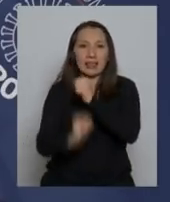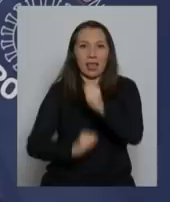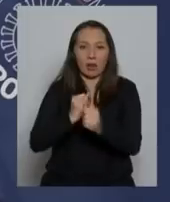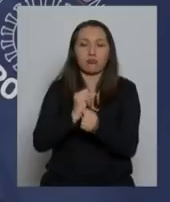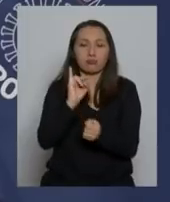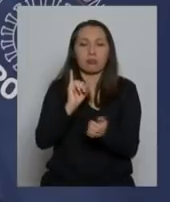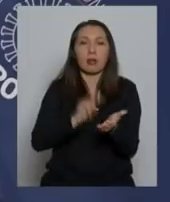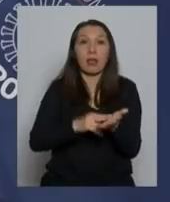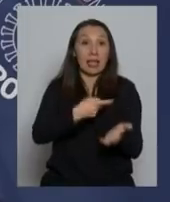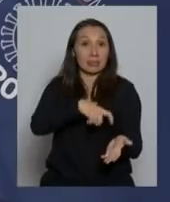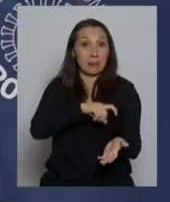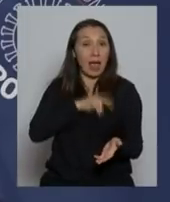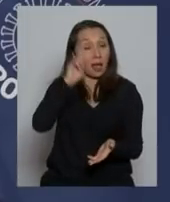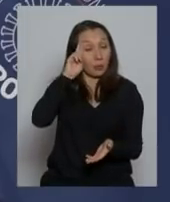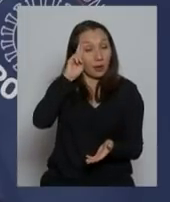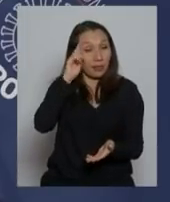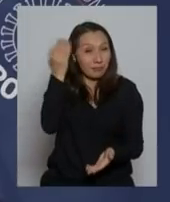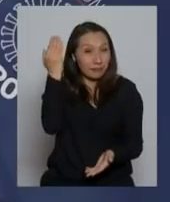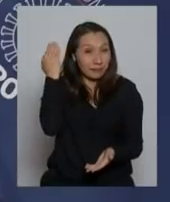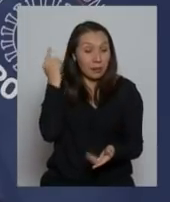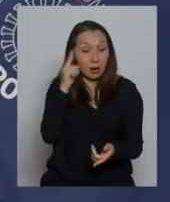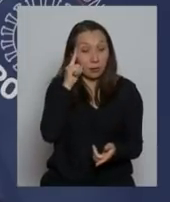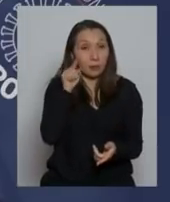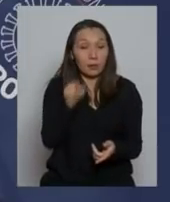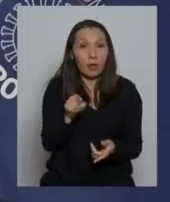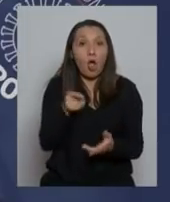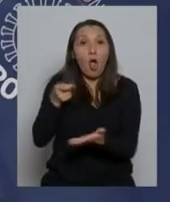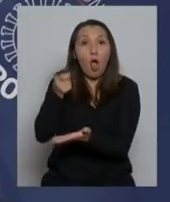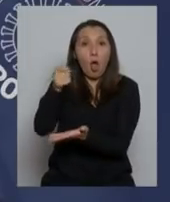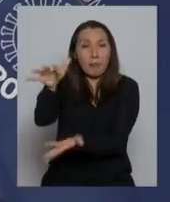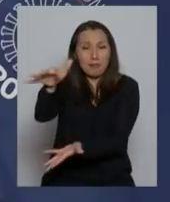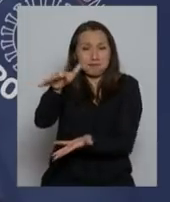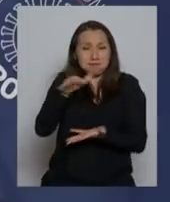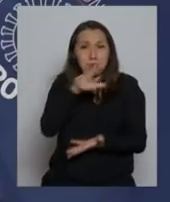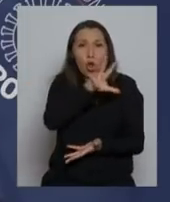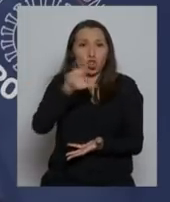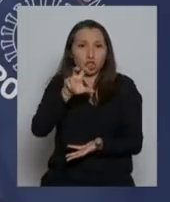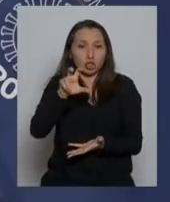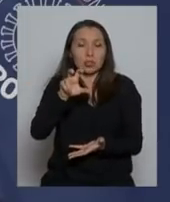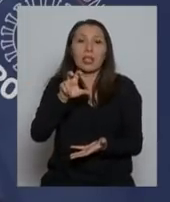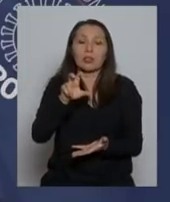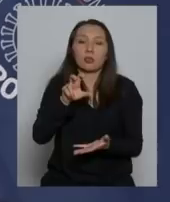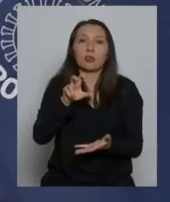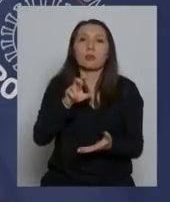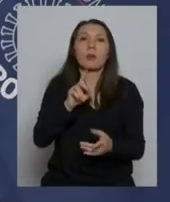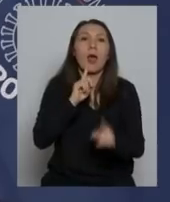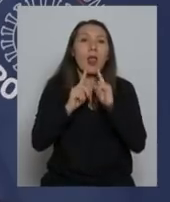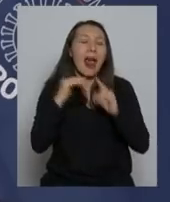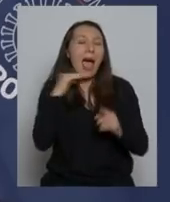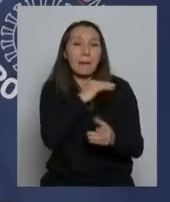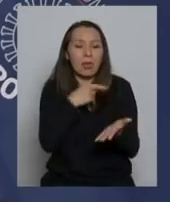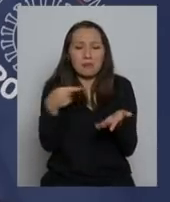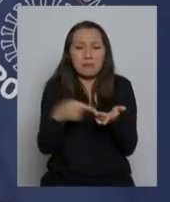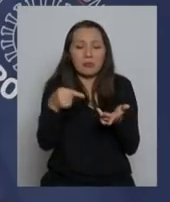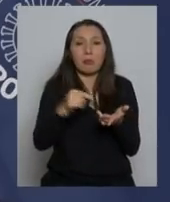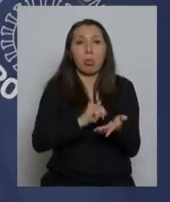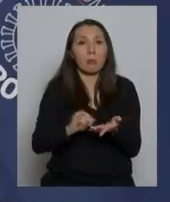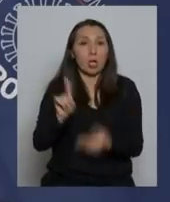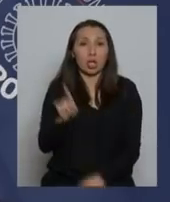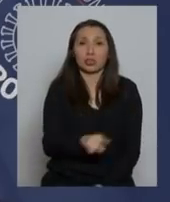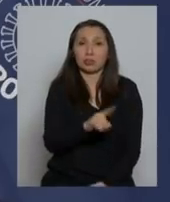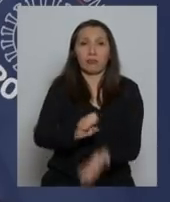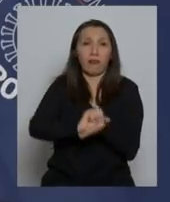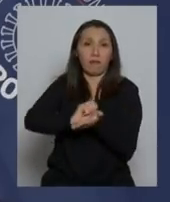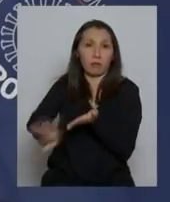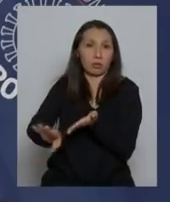que España, sin ir más lejos, adquirió 800 test rápidos que tuvieron que botar a la basura